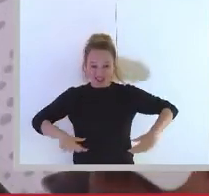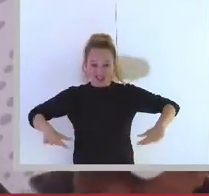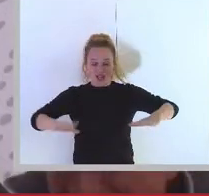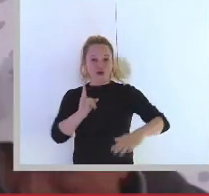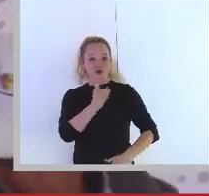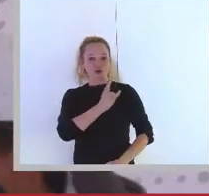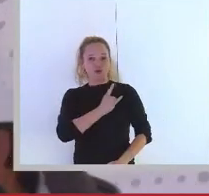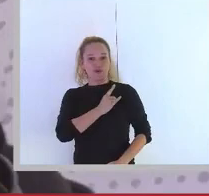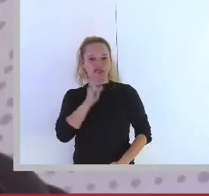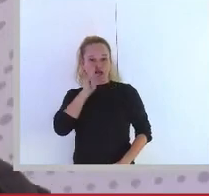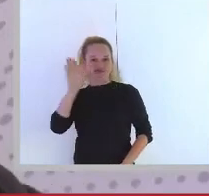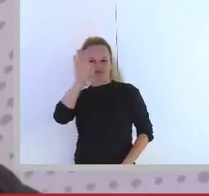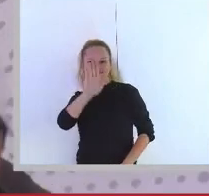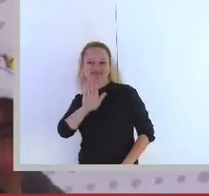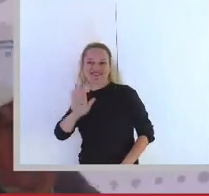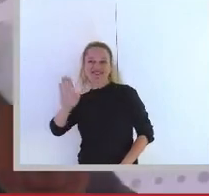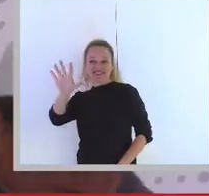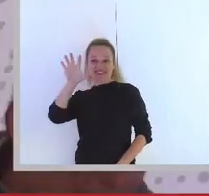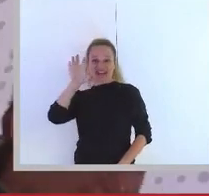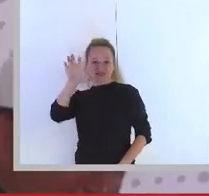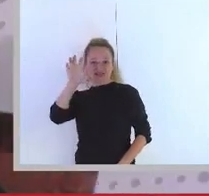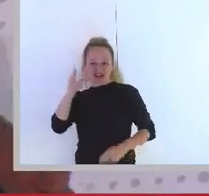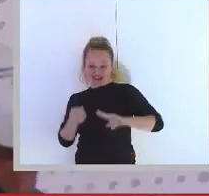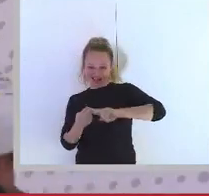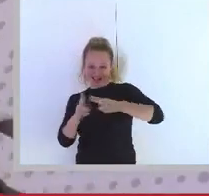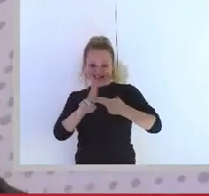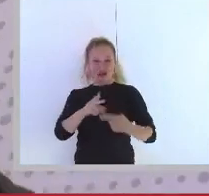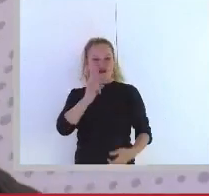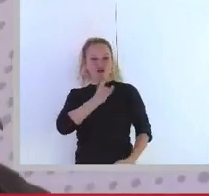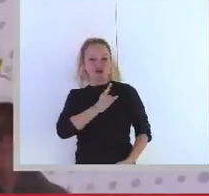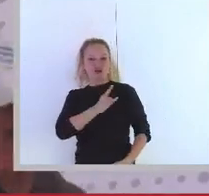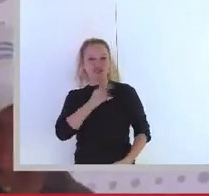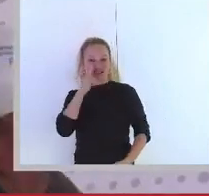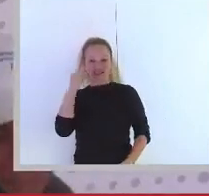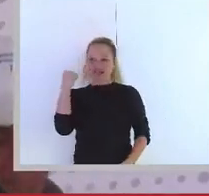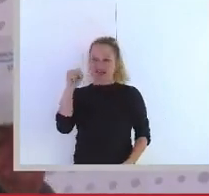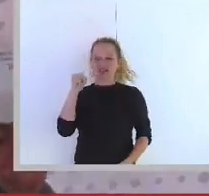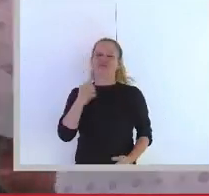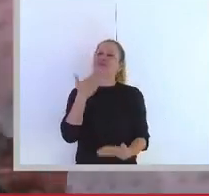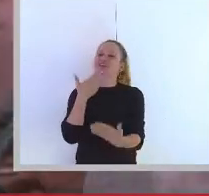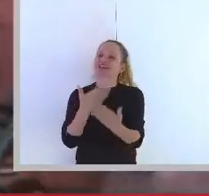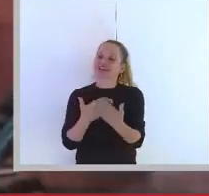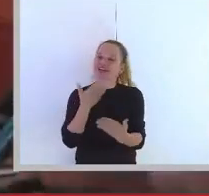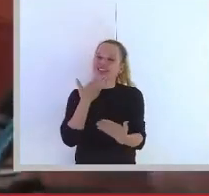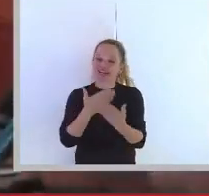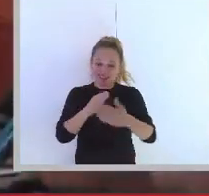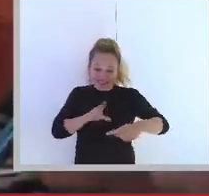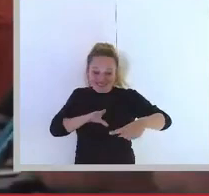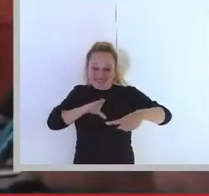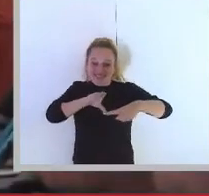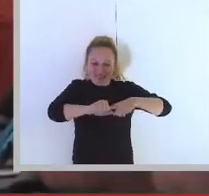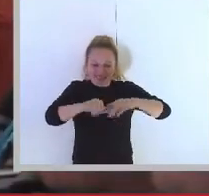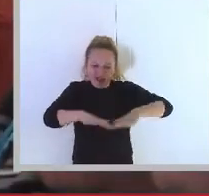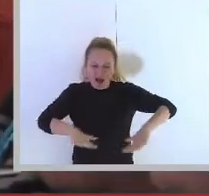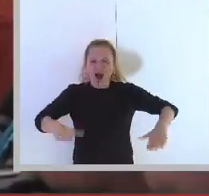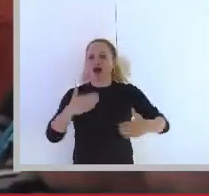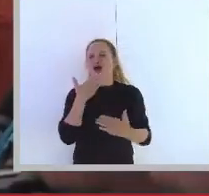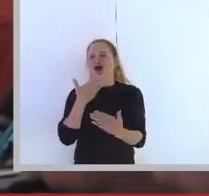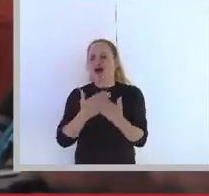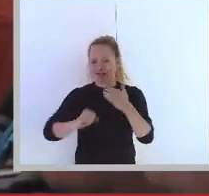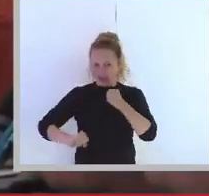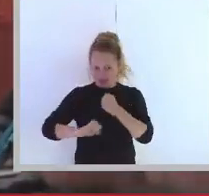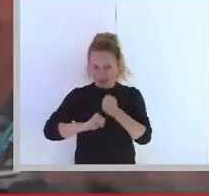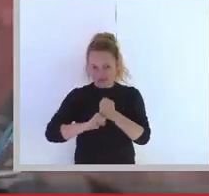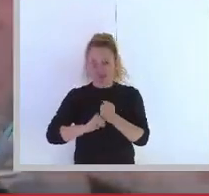Nación. Entonces, muchísimas gracias. Así debe ser. Así debe ser y así es.